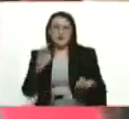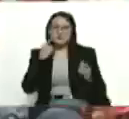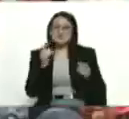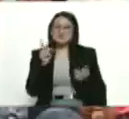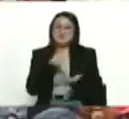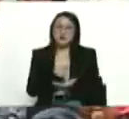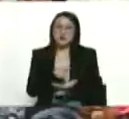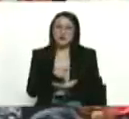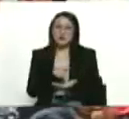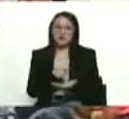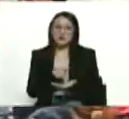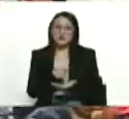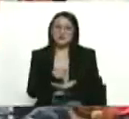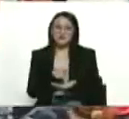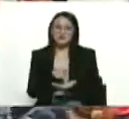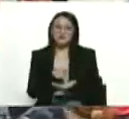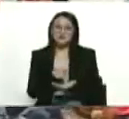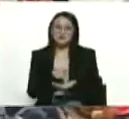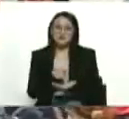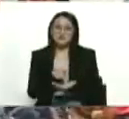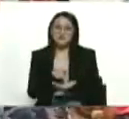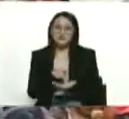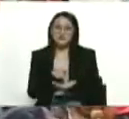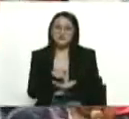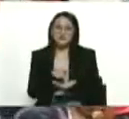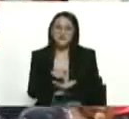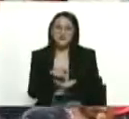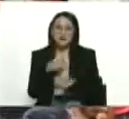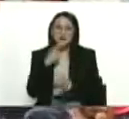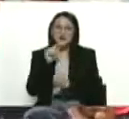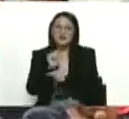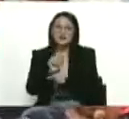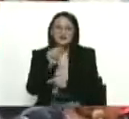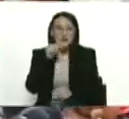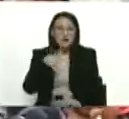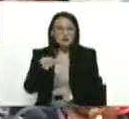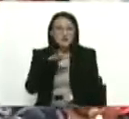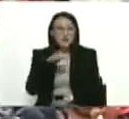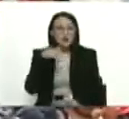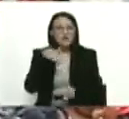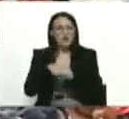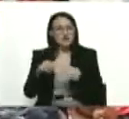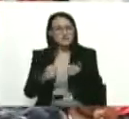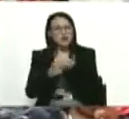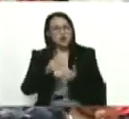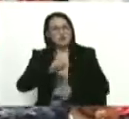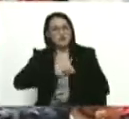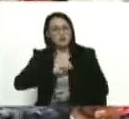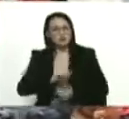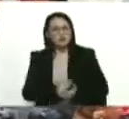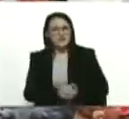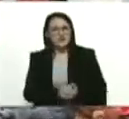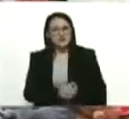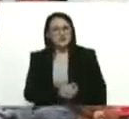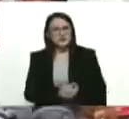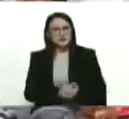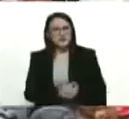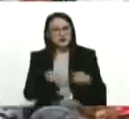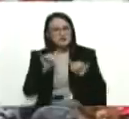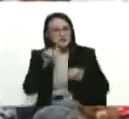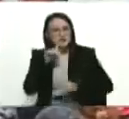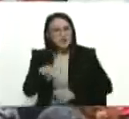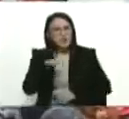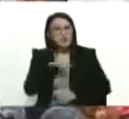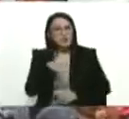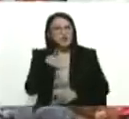presentan y le dicen al pueblo: vota por mí, a ese mismo pueblo que